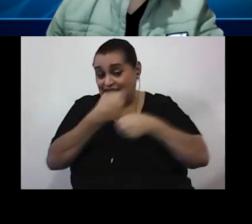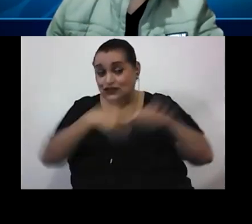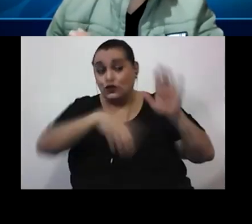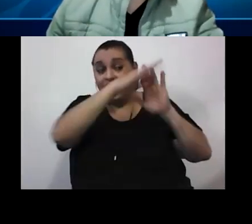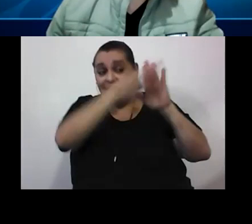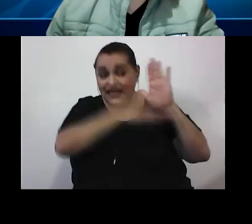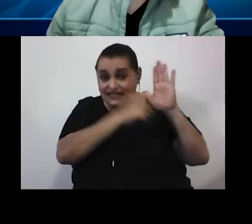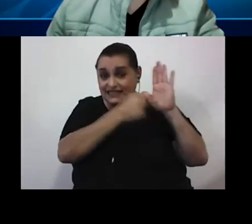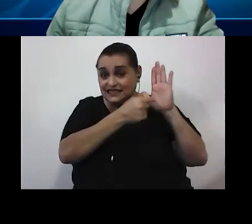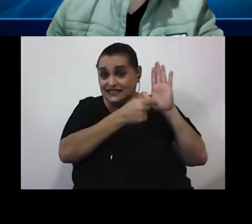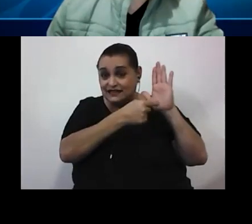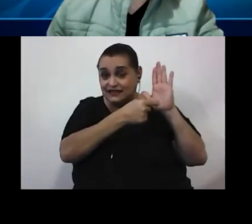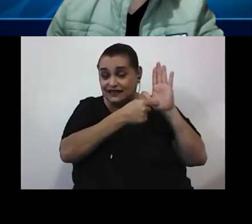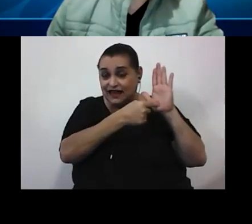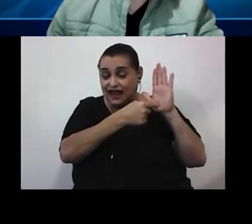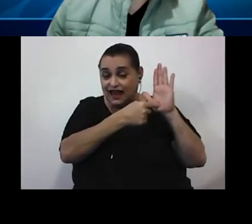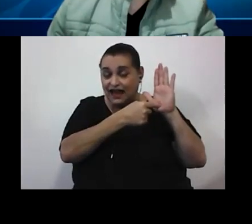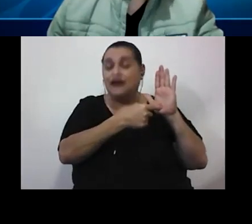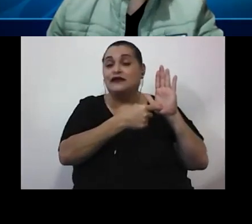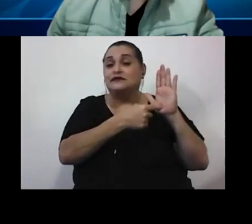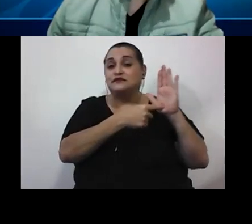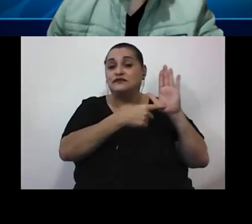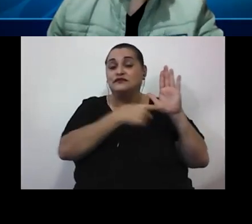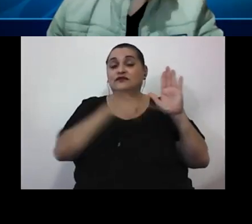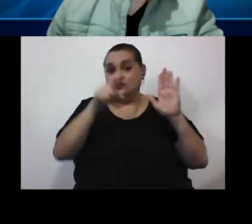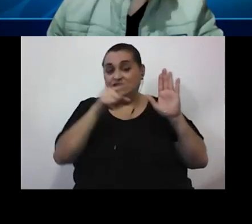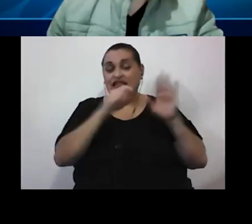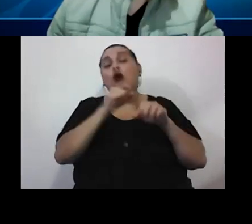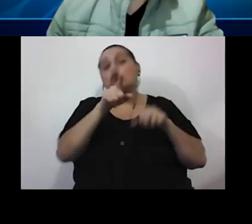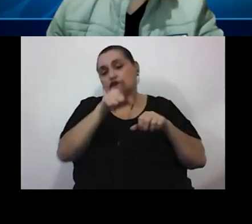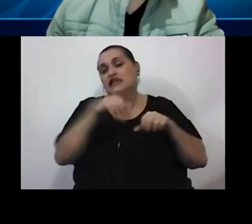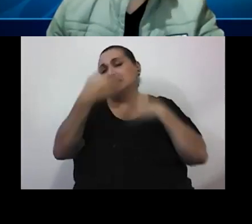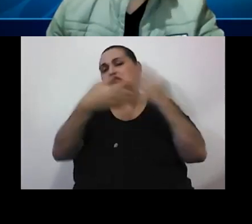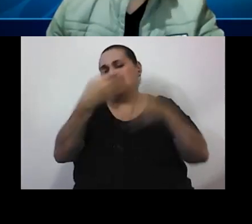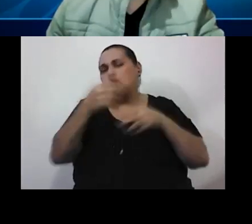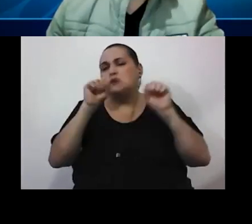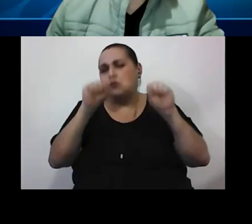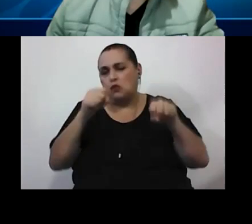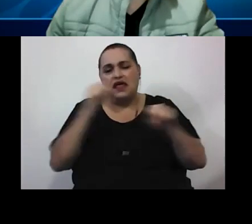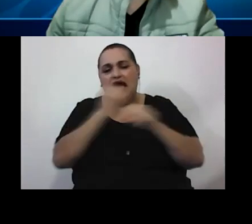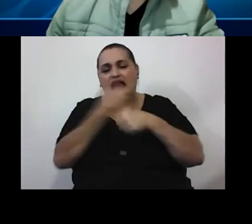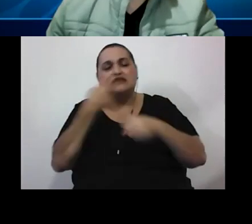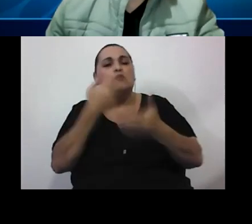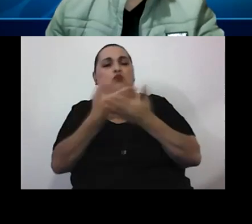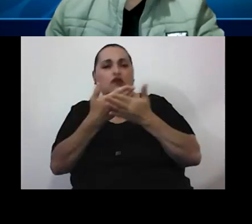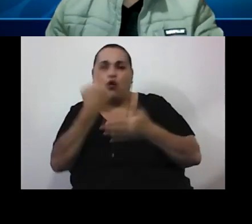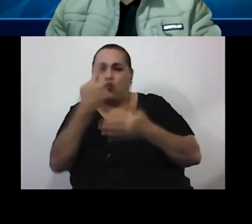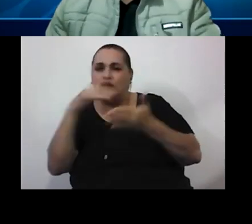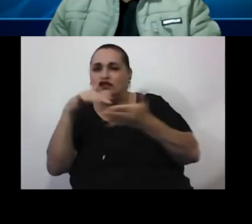esto, etcétera, porque luego lo pueden hacer con un alumno o una alumna en particular. Eh,